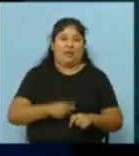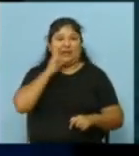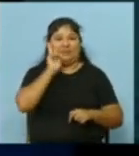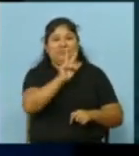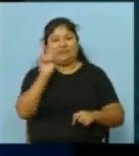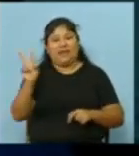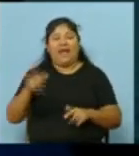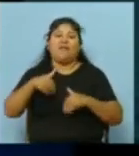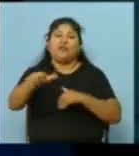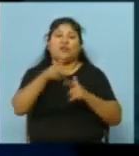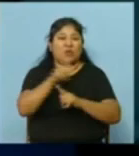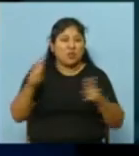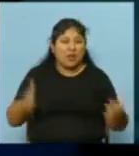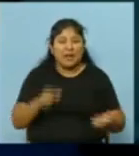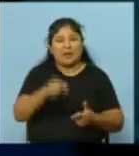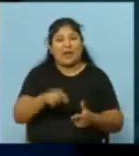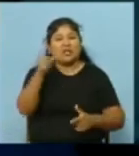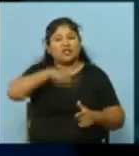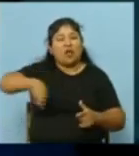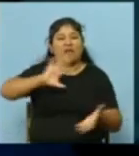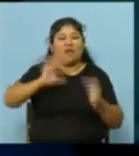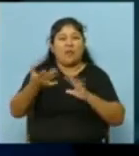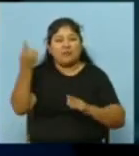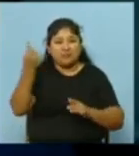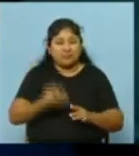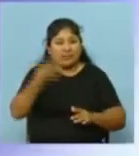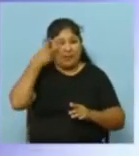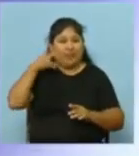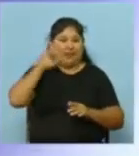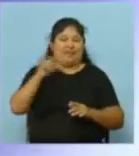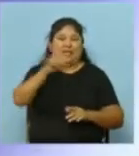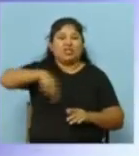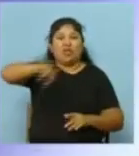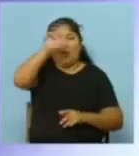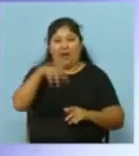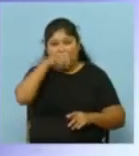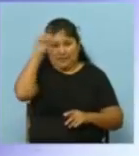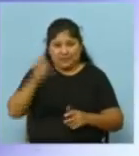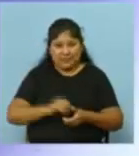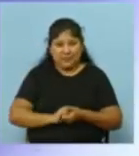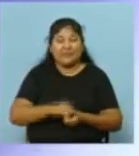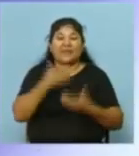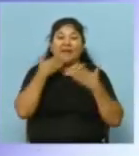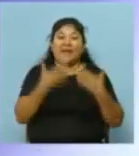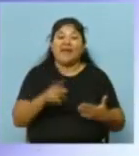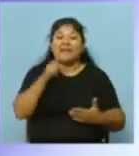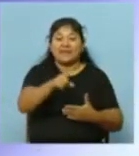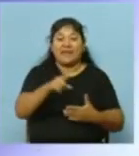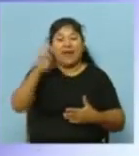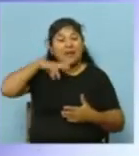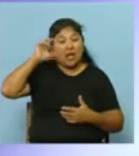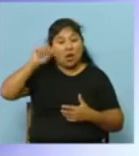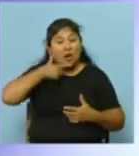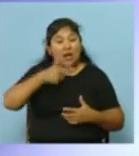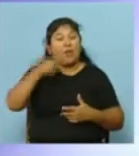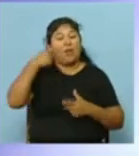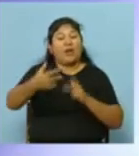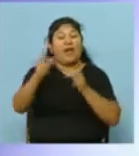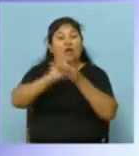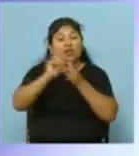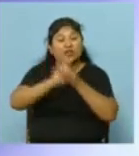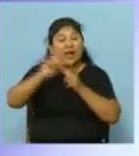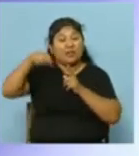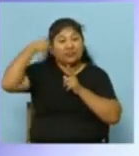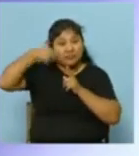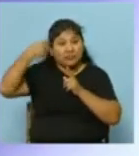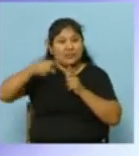que se presentan a nivel nacional muchísimas gracias nicola por este contacto vía skype para conocer también la posición de la izquierda a